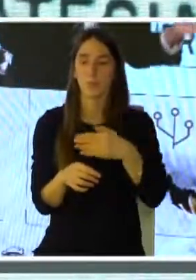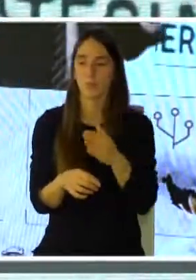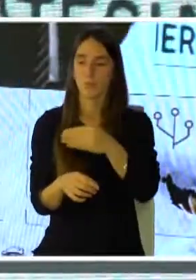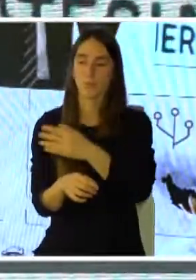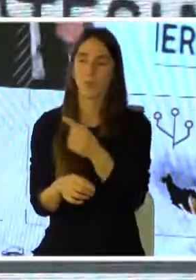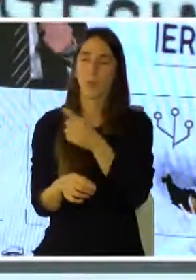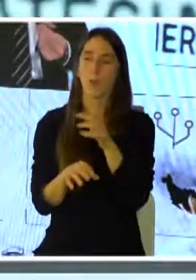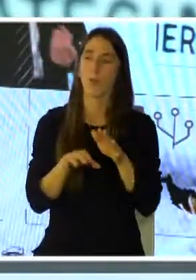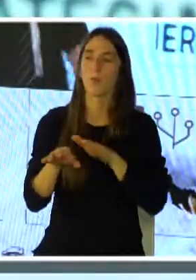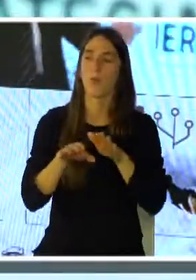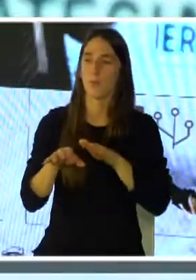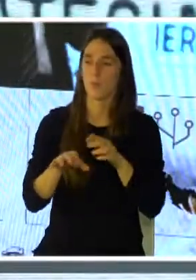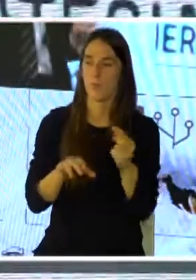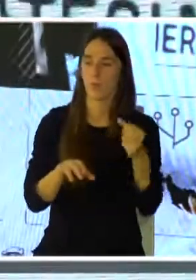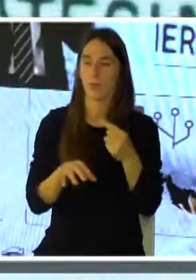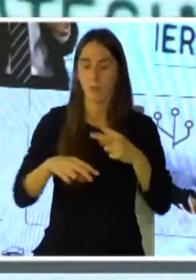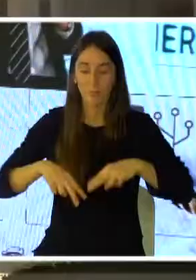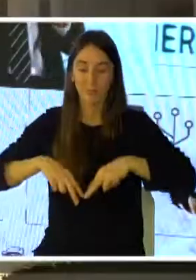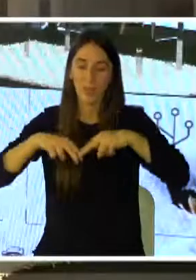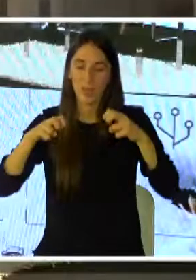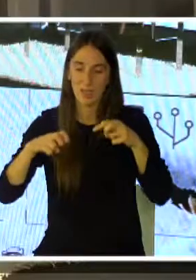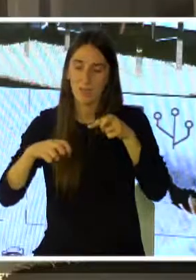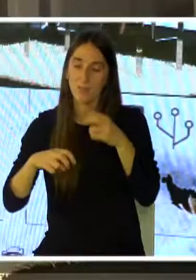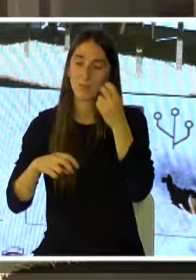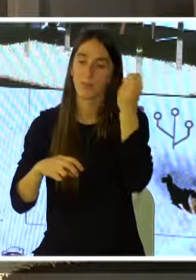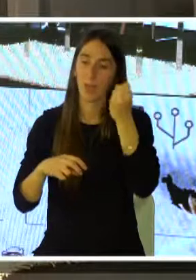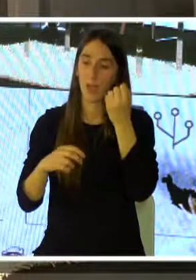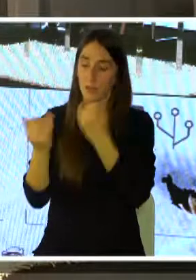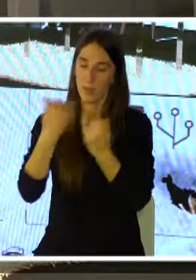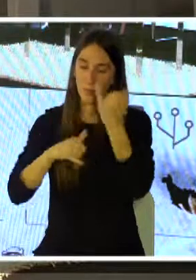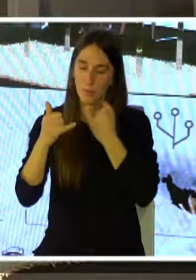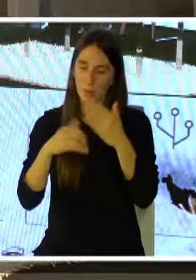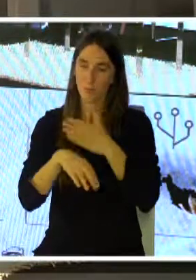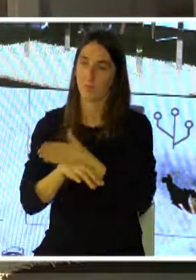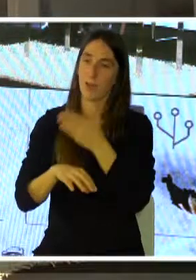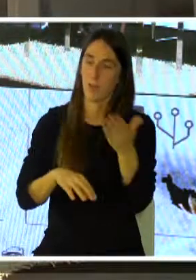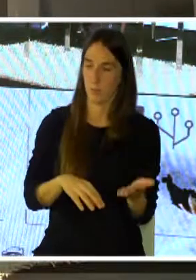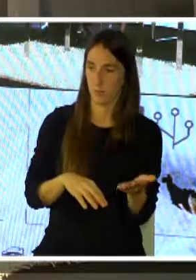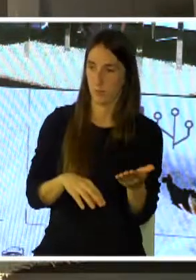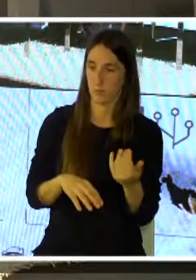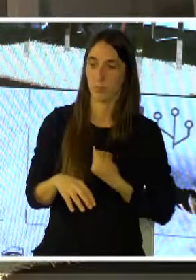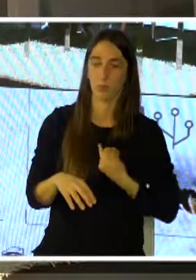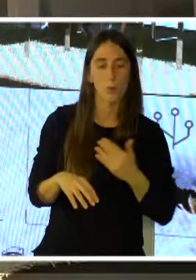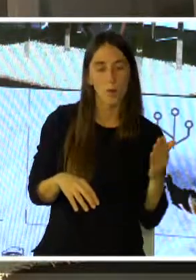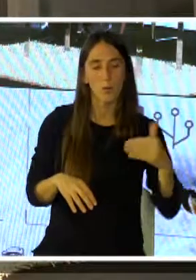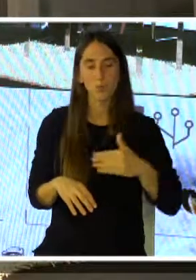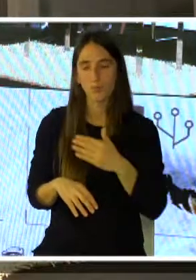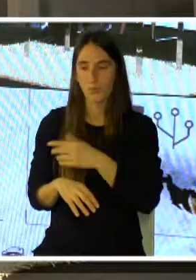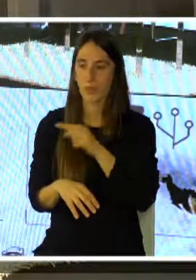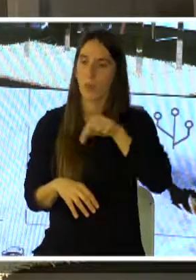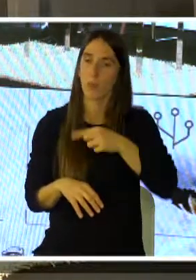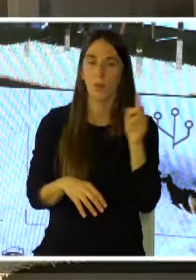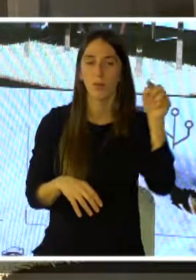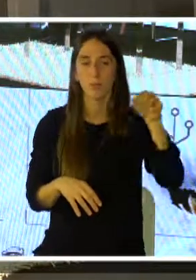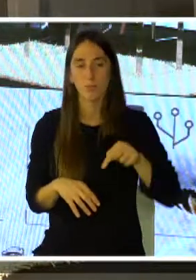la parte más interesante es analizar esta información a posteriori, ¿no? Básicamente, cuál fue el recorrido que se tomó, cuáles son